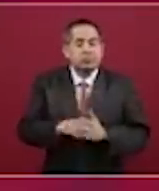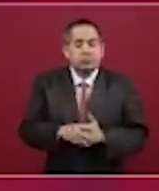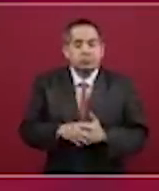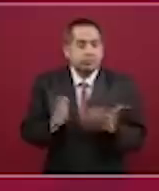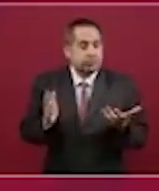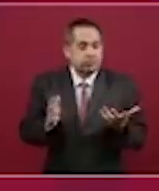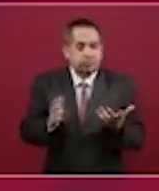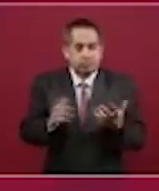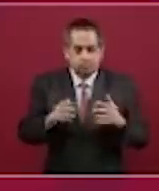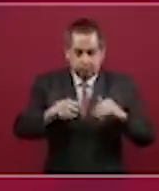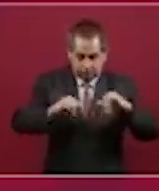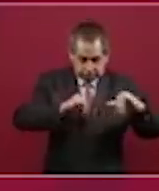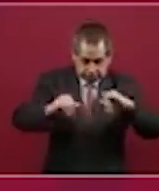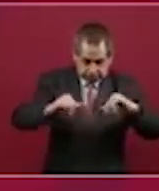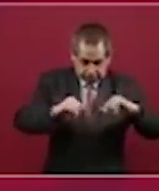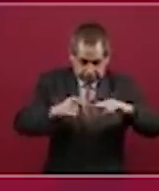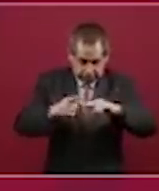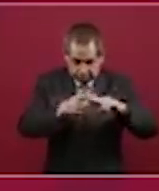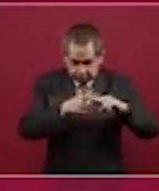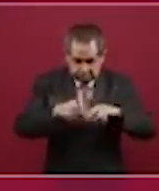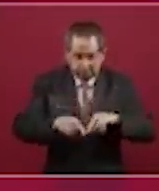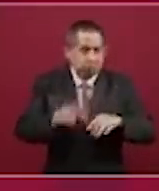por razones de geopolítica,